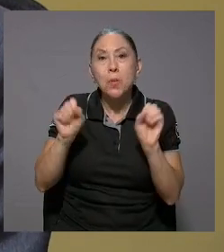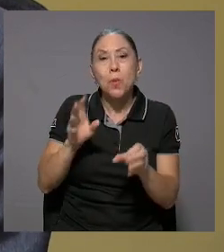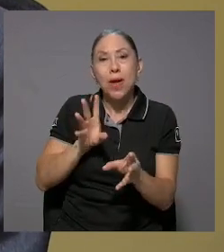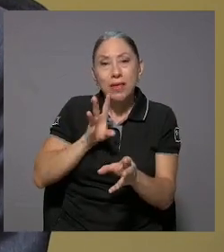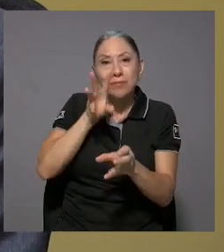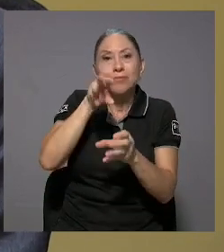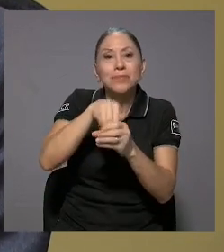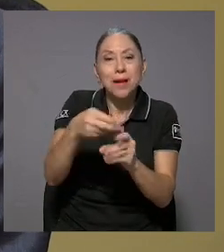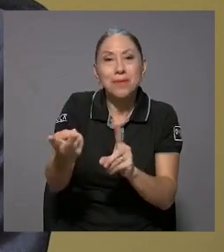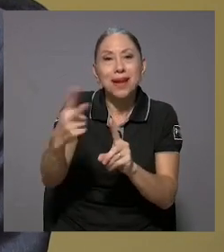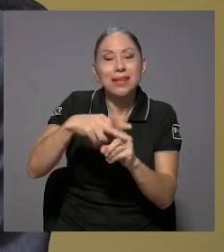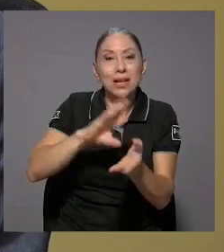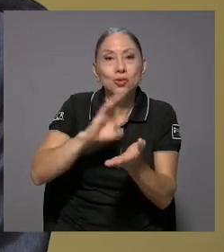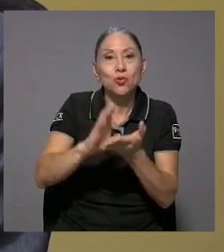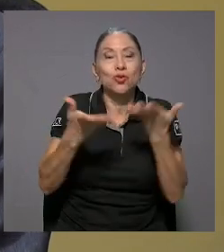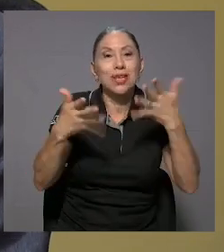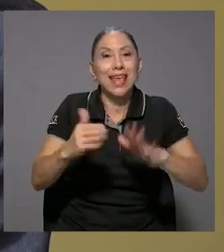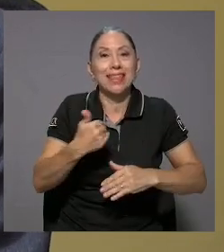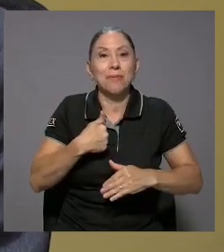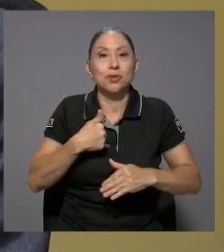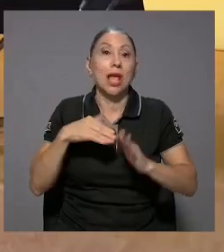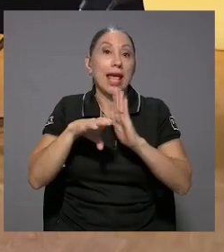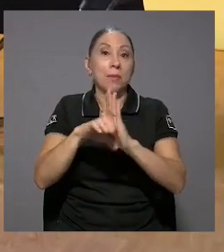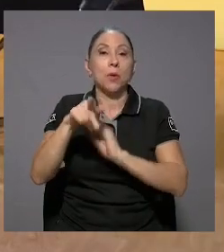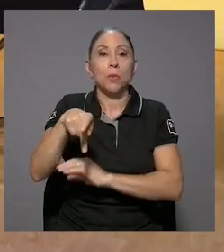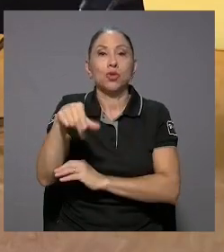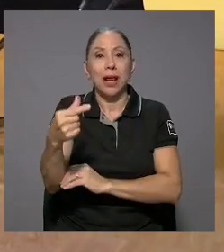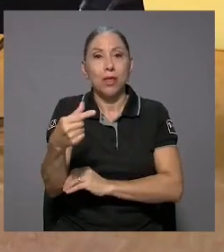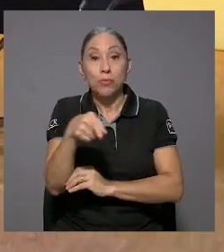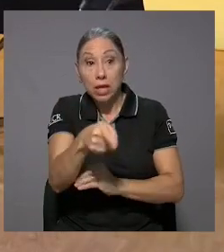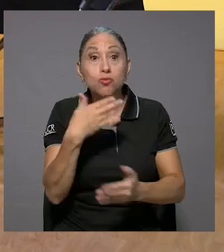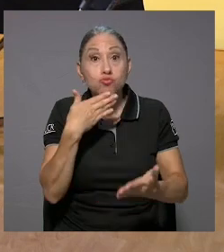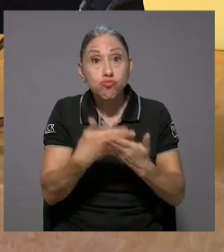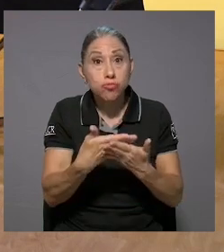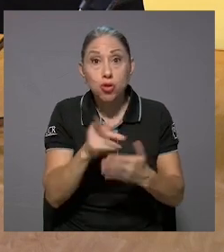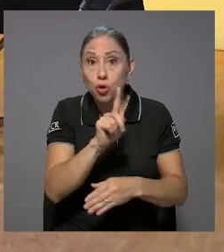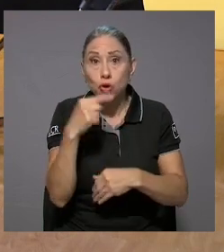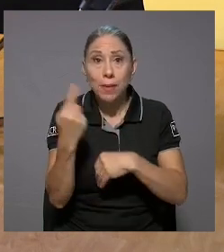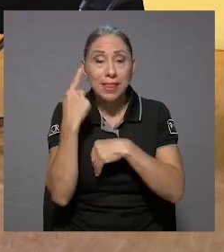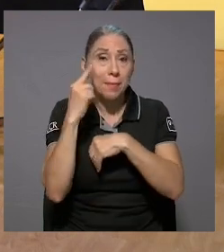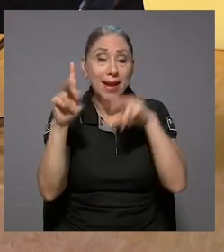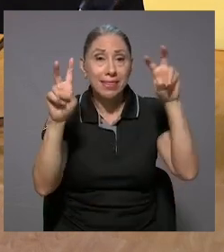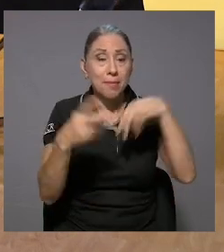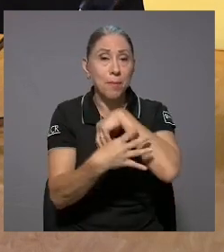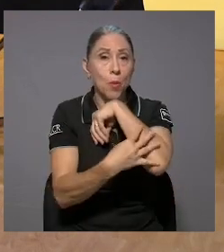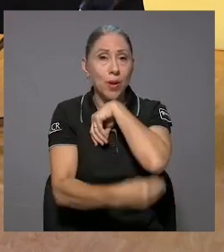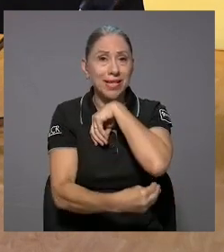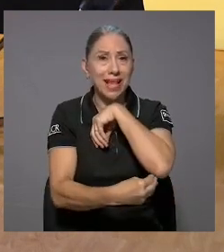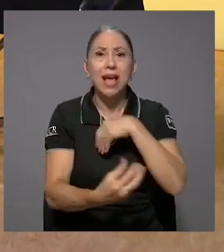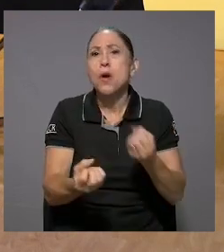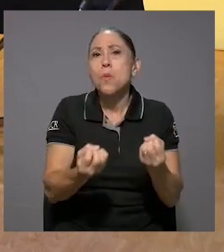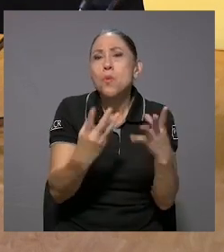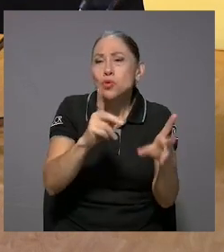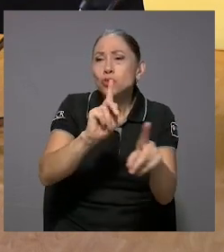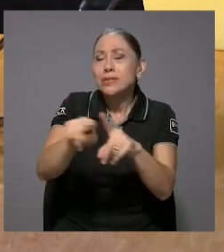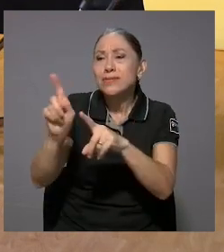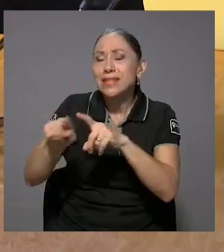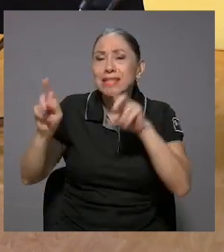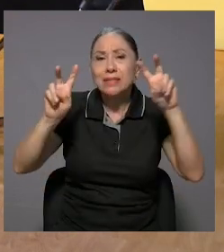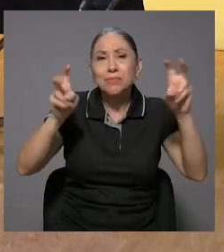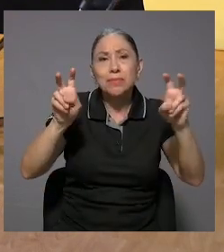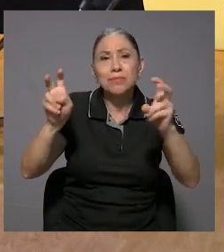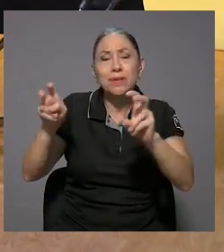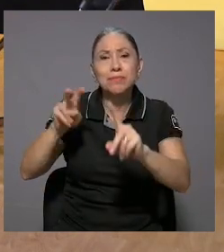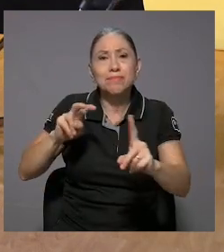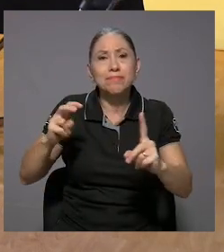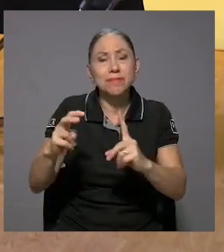cursos que ya tenemos, en el posgrado, etcétera. Porque realmente pienso que puede ser útil, pues no solamente para la pobreza, sino para un montón